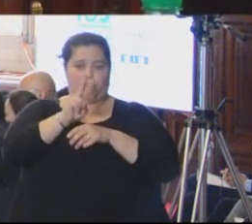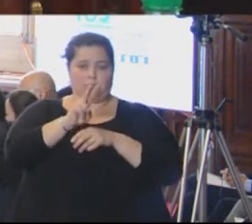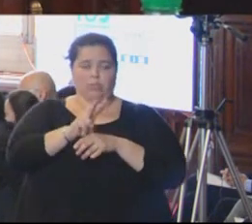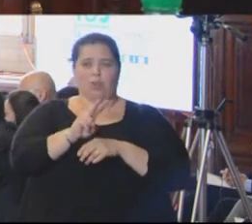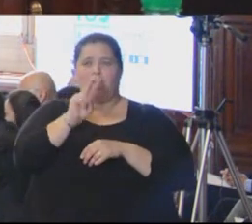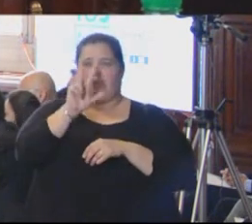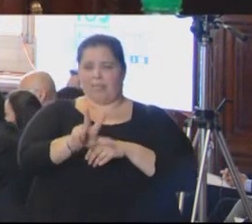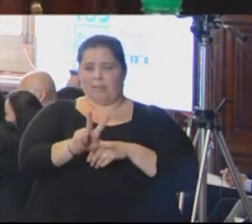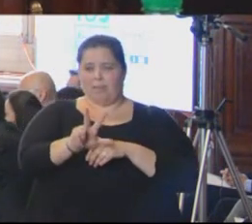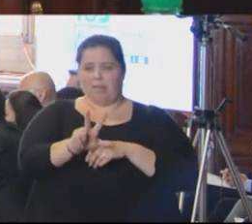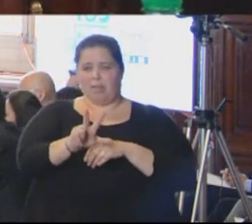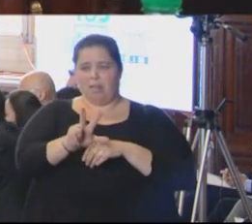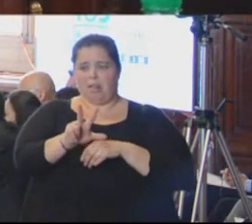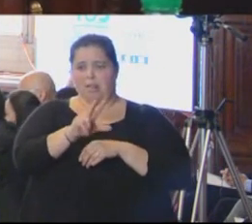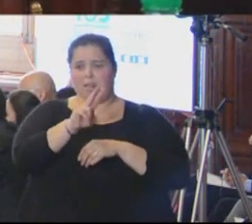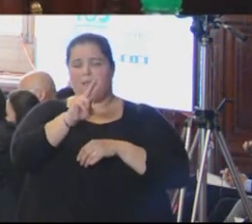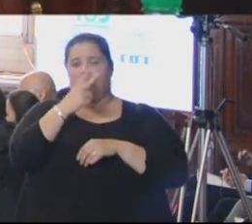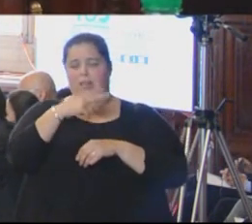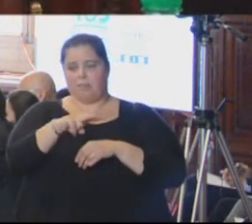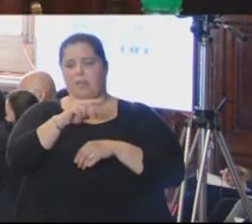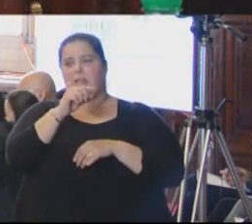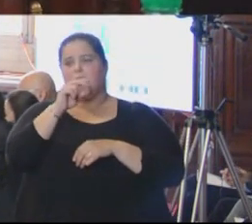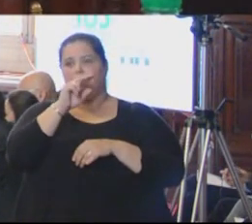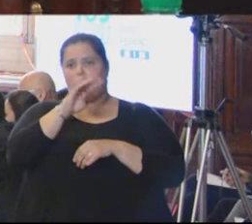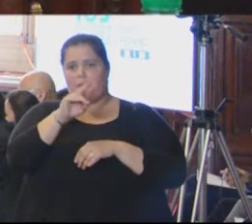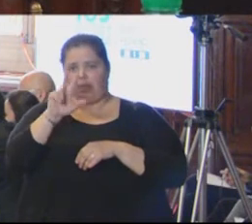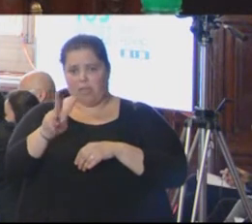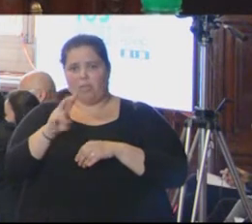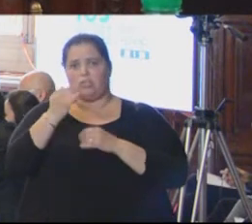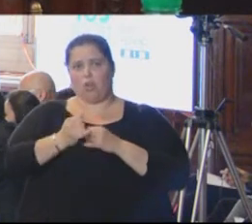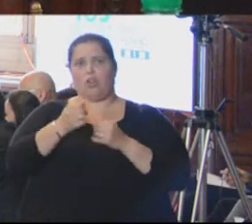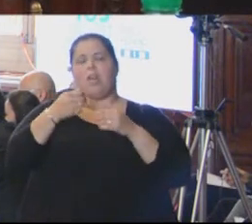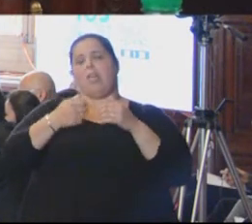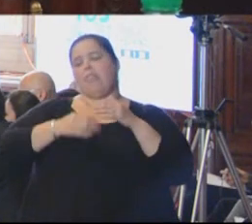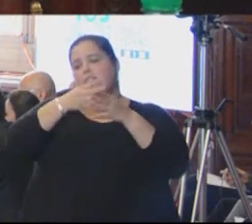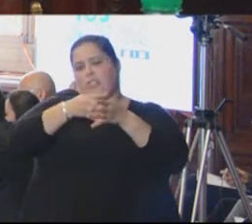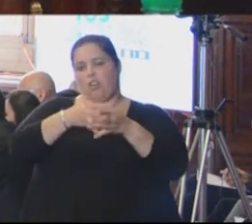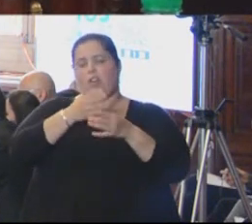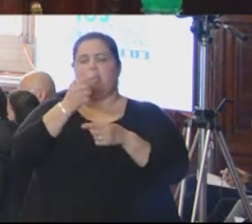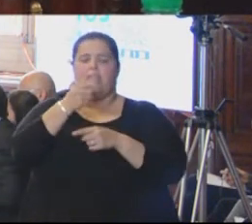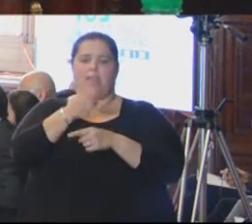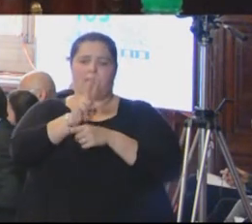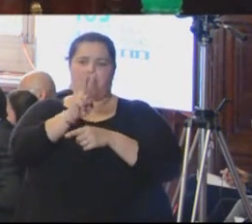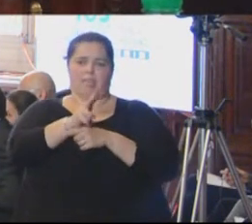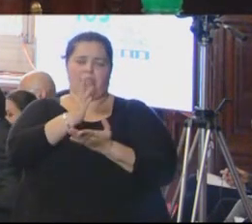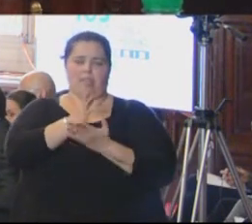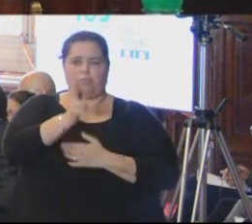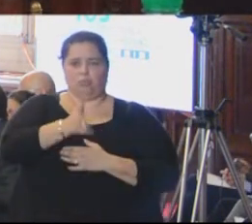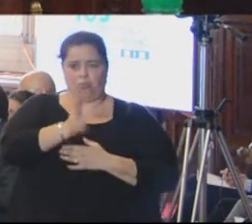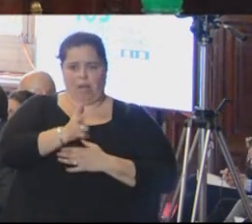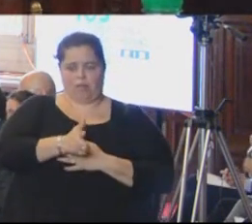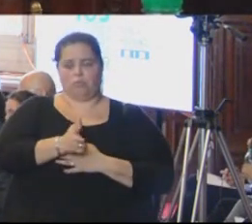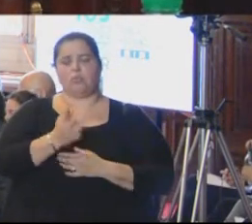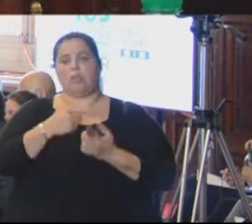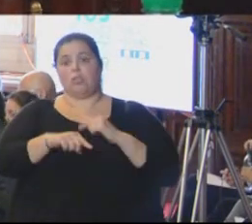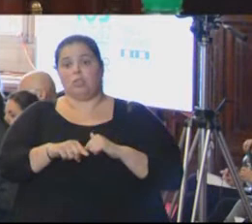3.842 son defensores de derechos humanos y líderes sociales, conforme a la definición que al respecto ha orientado la Organización de Naciones Unidas y